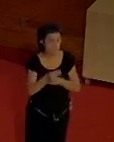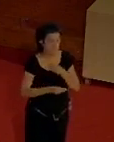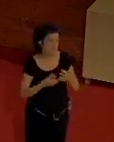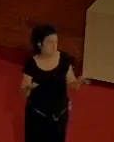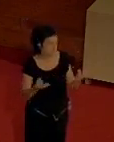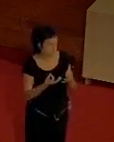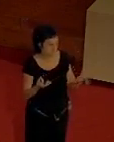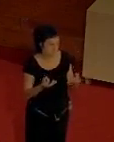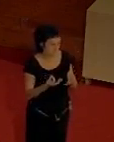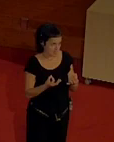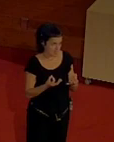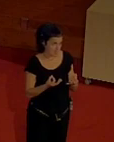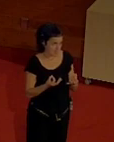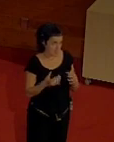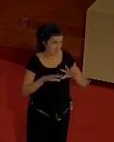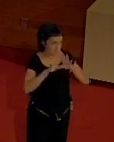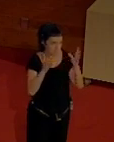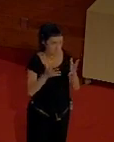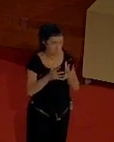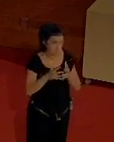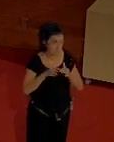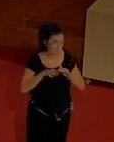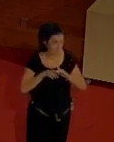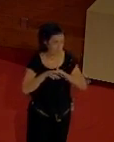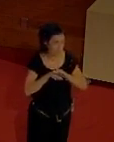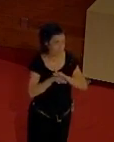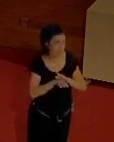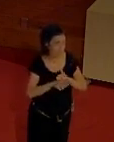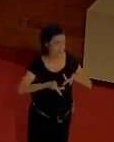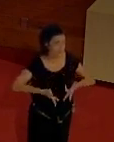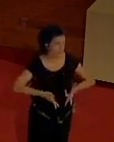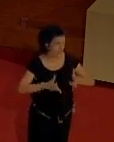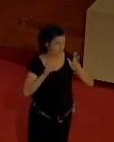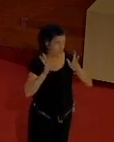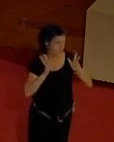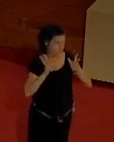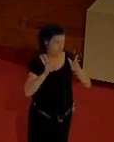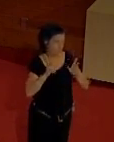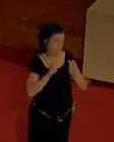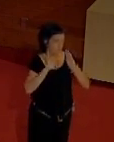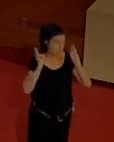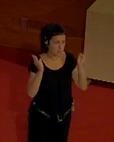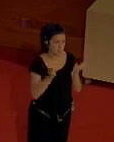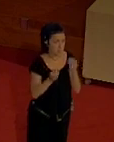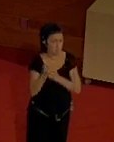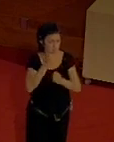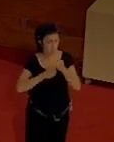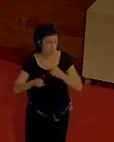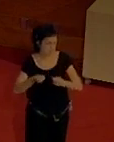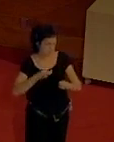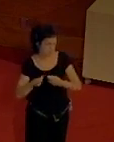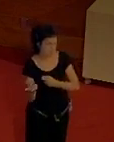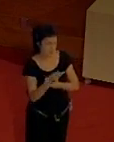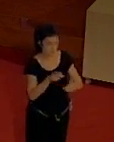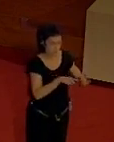expansión a escala Universal de la Democracia parlamentaria de corte occidental y la economía de Mercado todos van a